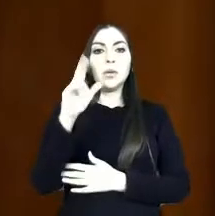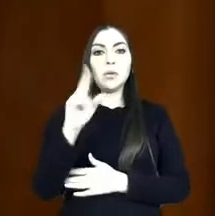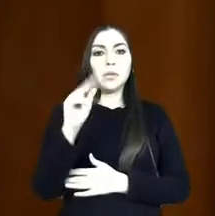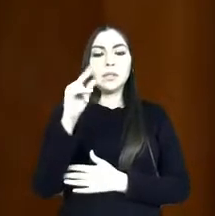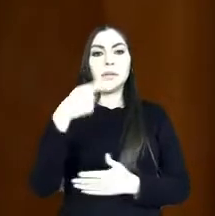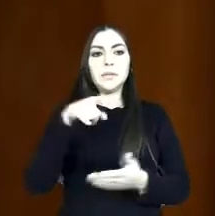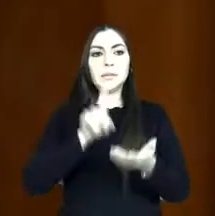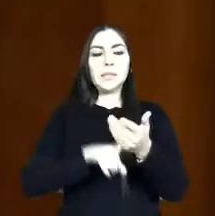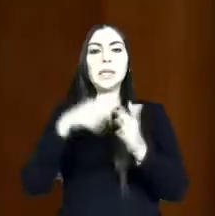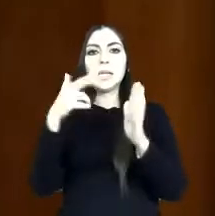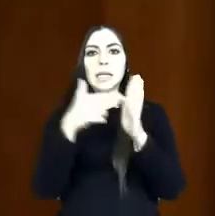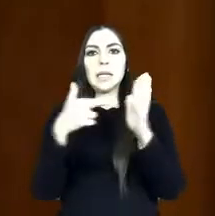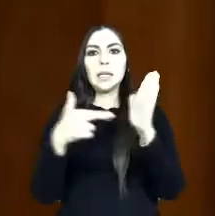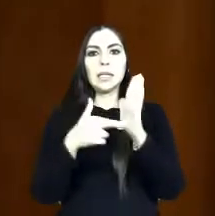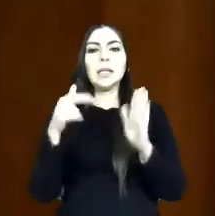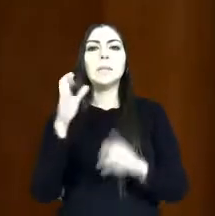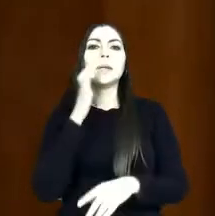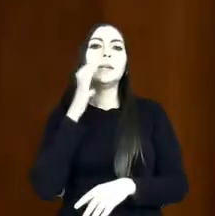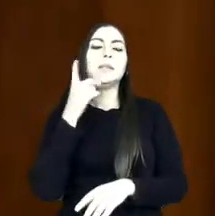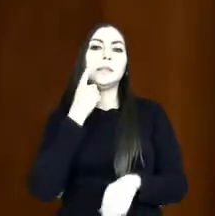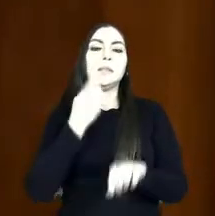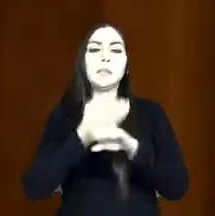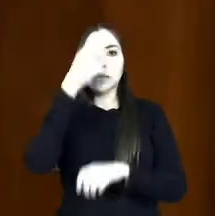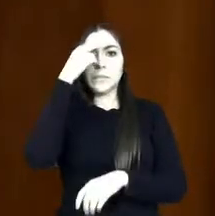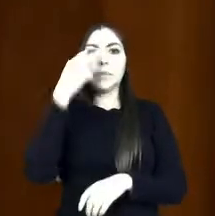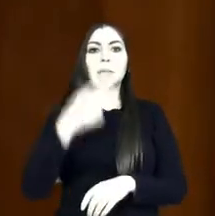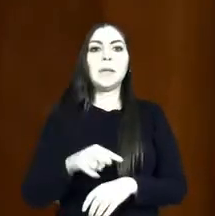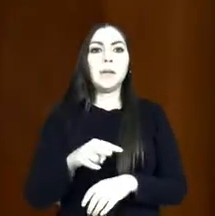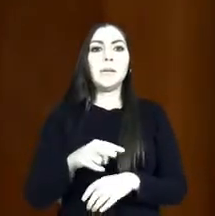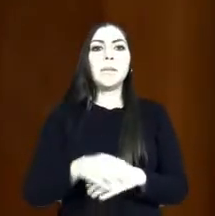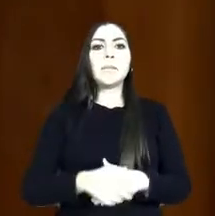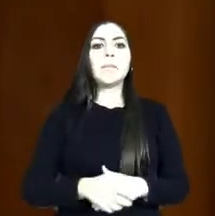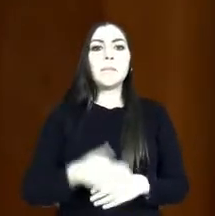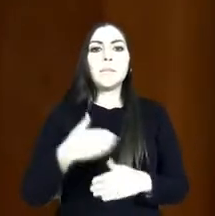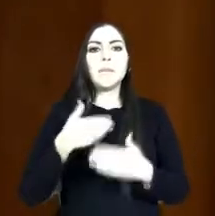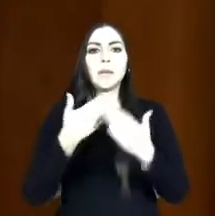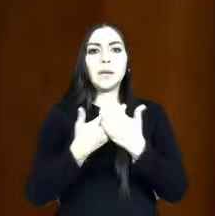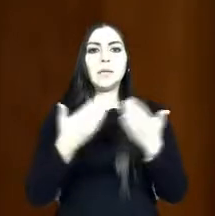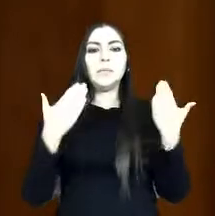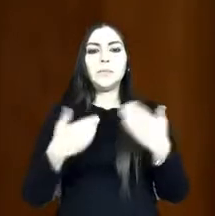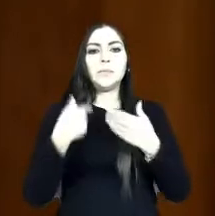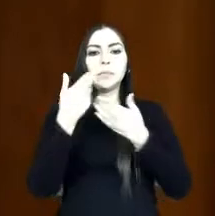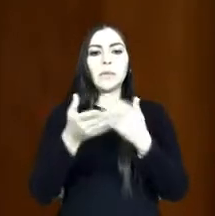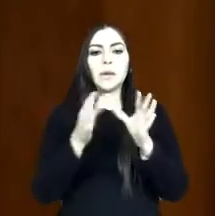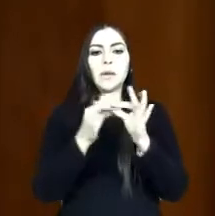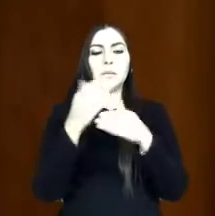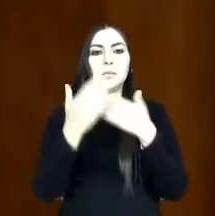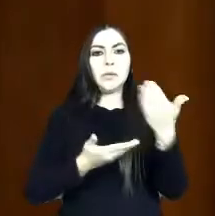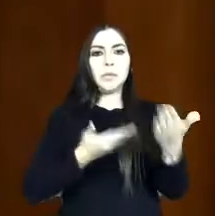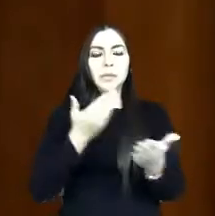Reglamento del Poder Legislativo del Estado Libre y Soberano de México, emitir el siguiente dictamen.